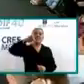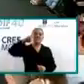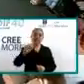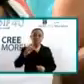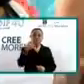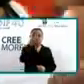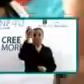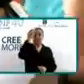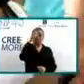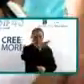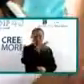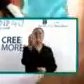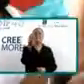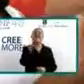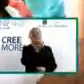una comunicadora.